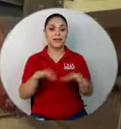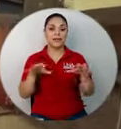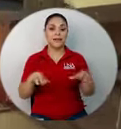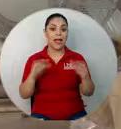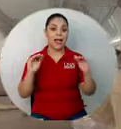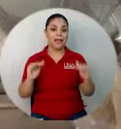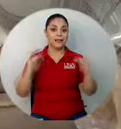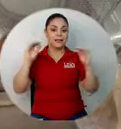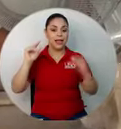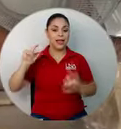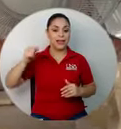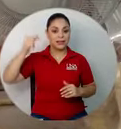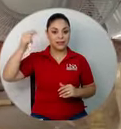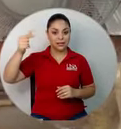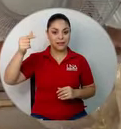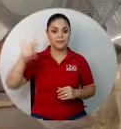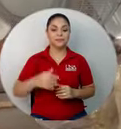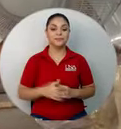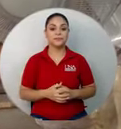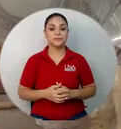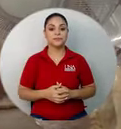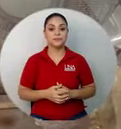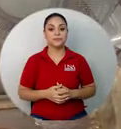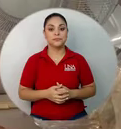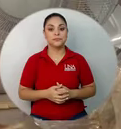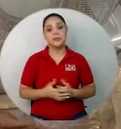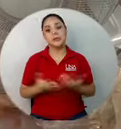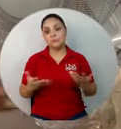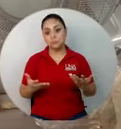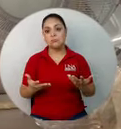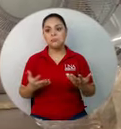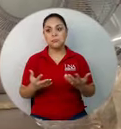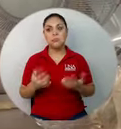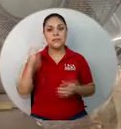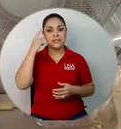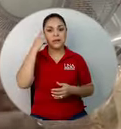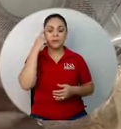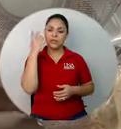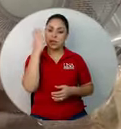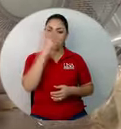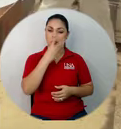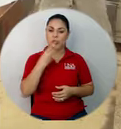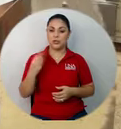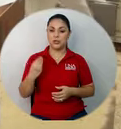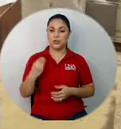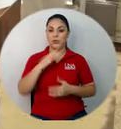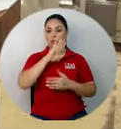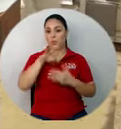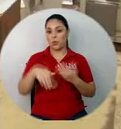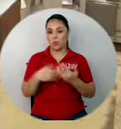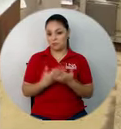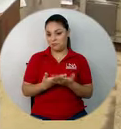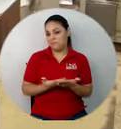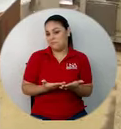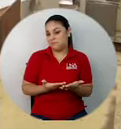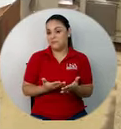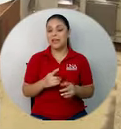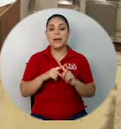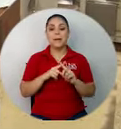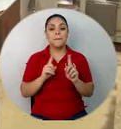activa de la alta gerencia, Maribel. Suena muy bonito, ¿verdad?, todo lo que venimos y decimos,